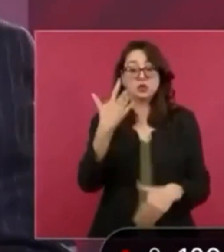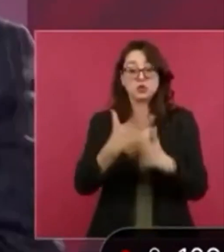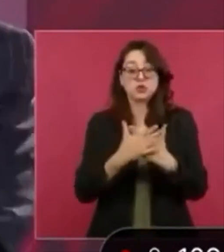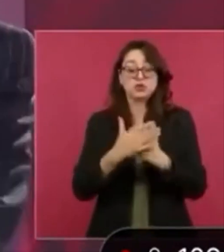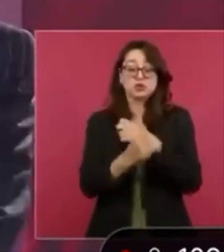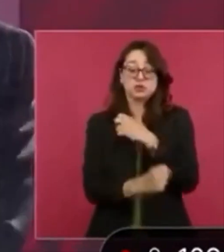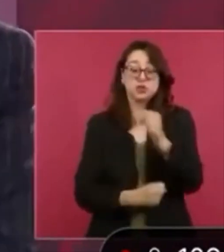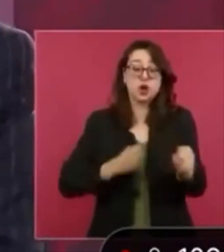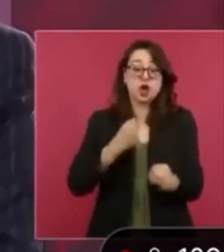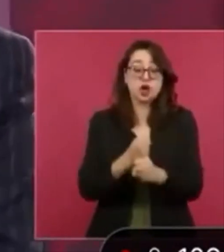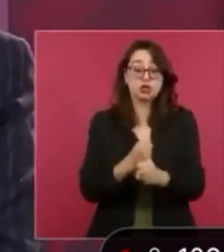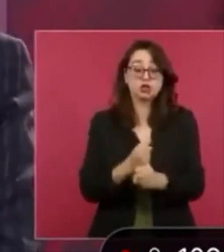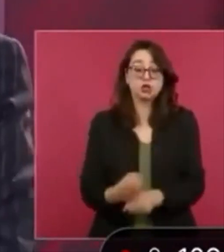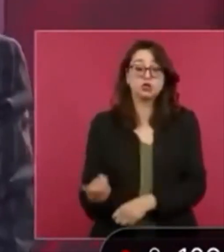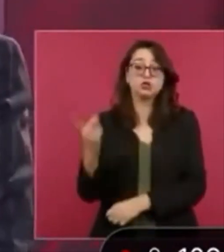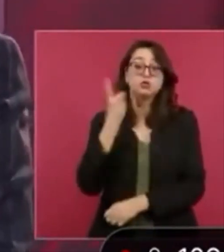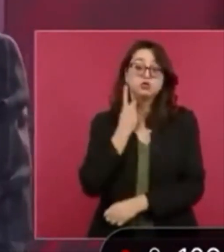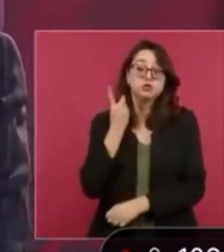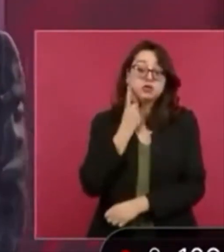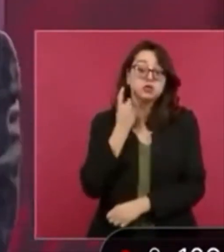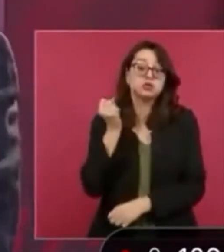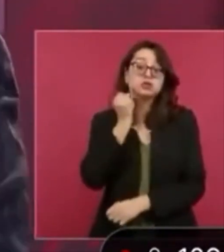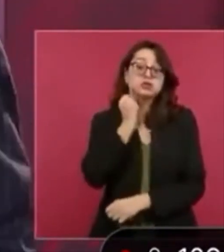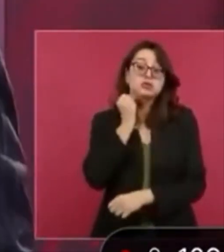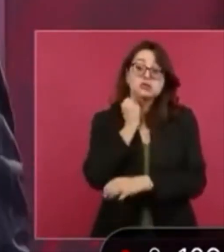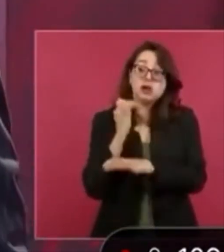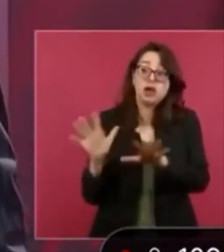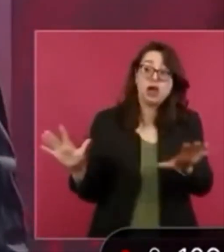terminar o antes